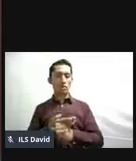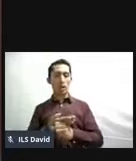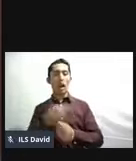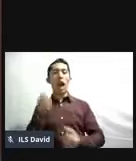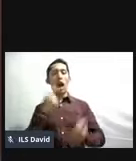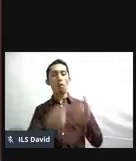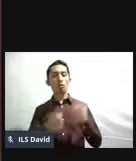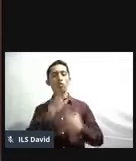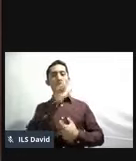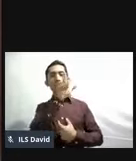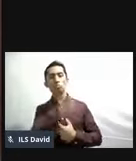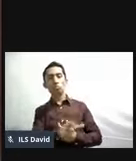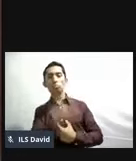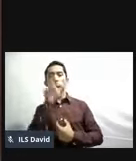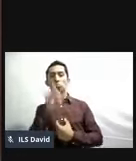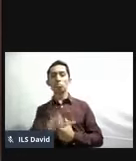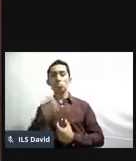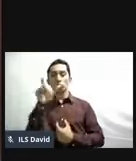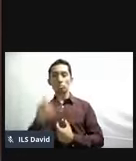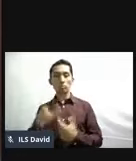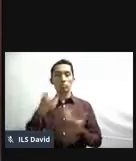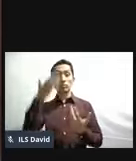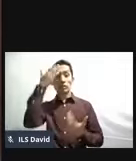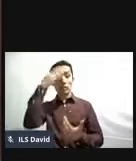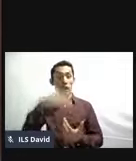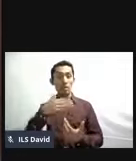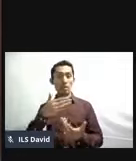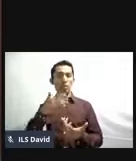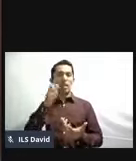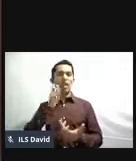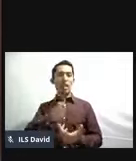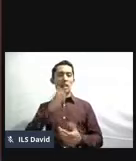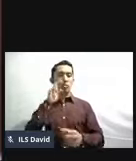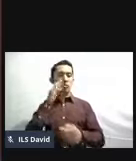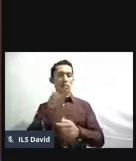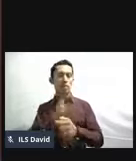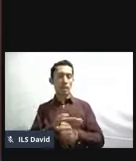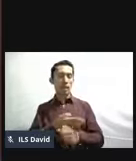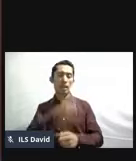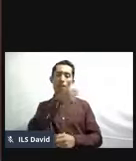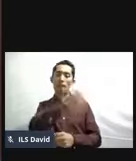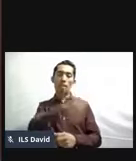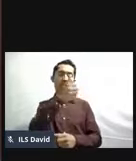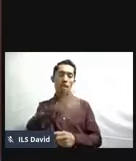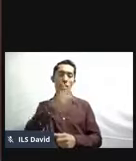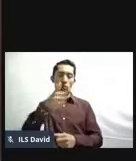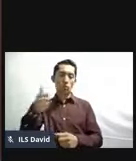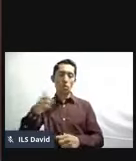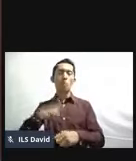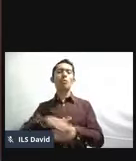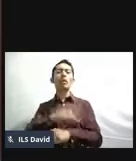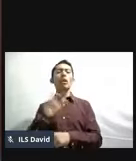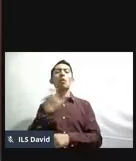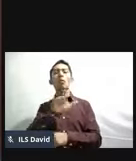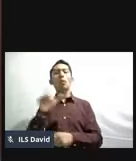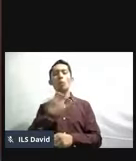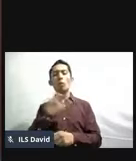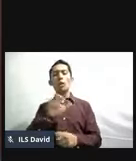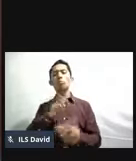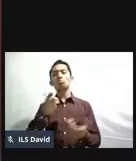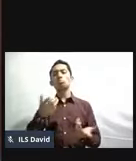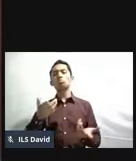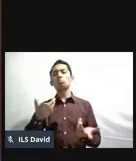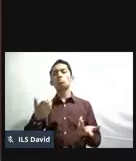la importancia de entender el concepto desde esta perspectiva? Bueno, pues porque cuando nosotras y nosotros queremos trabajar